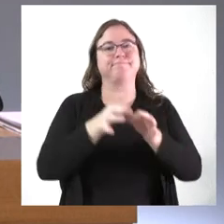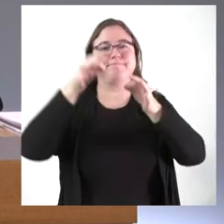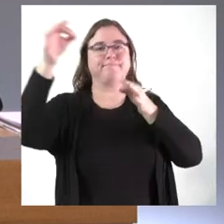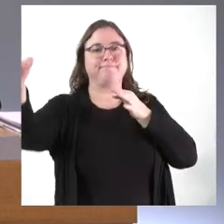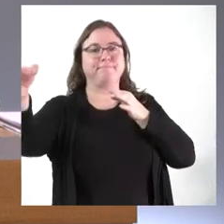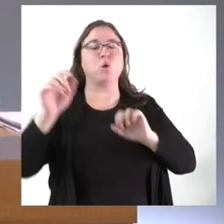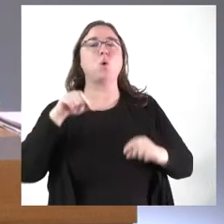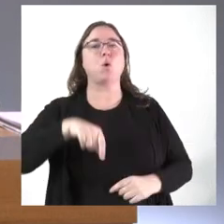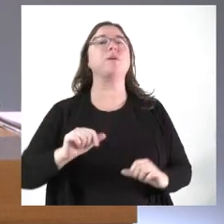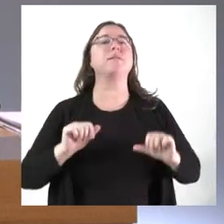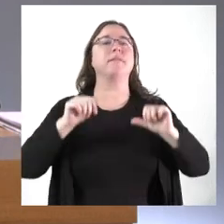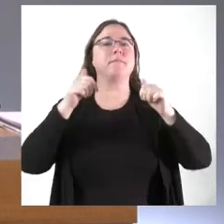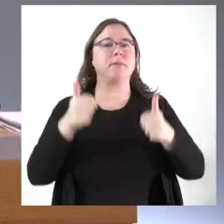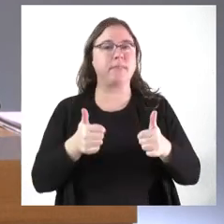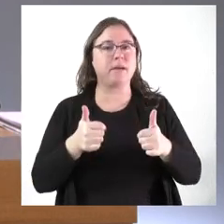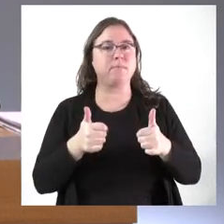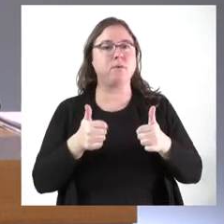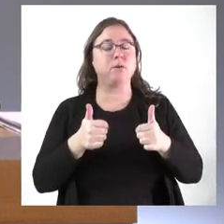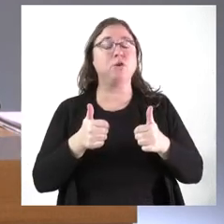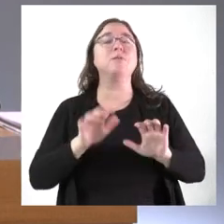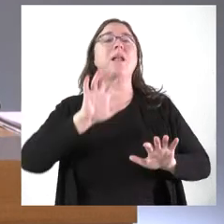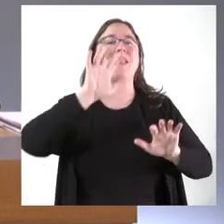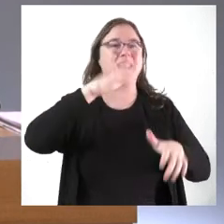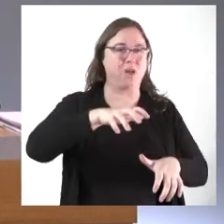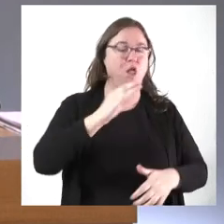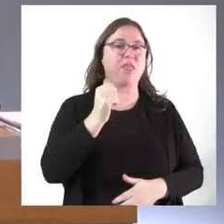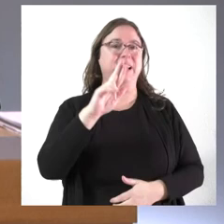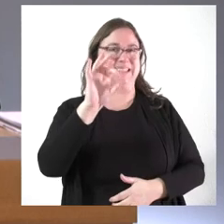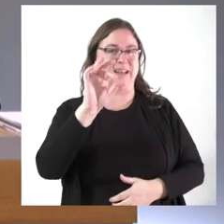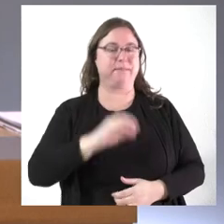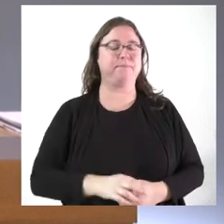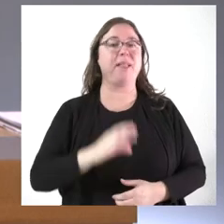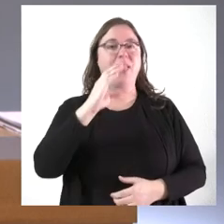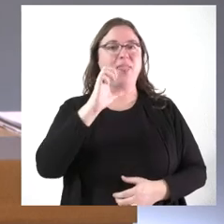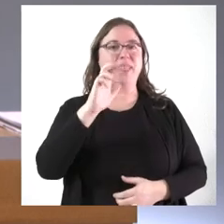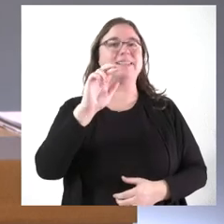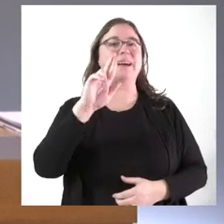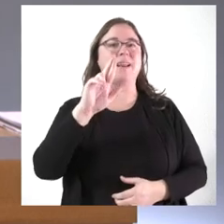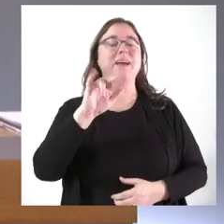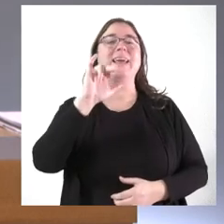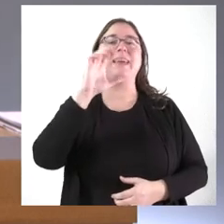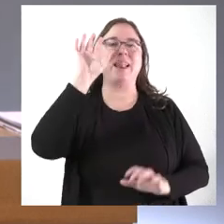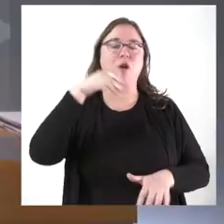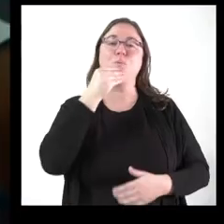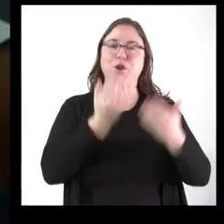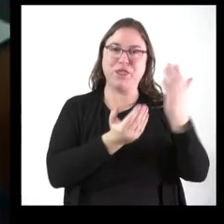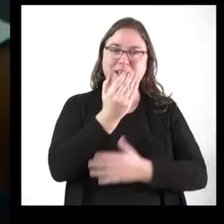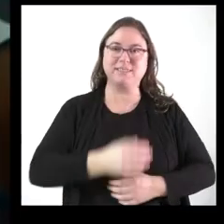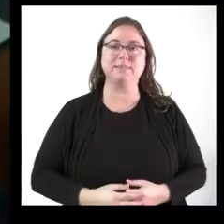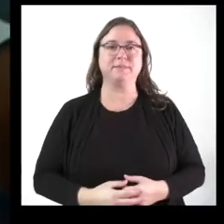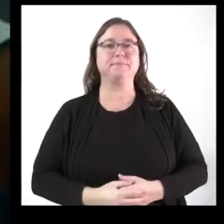iniciamos este turno en León con César Fernández de y león César Buenos días adelante